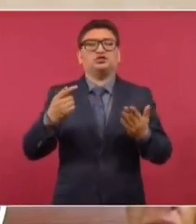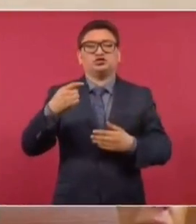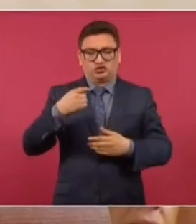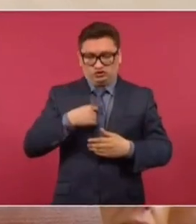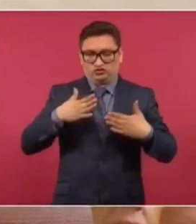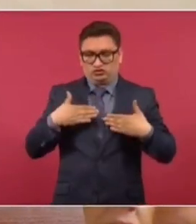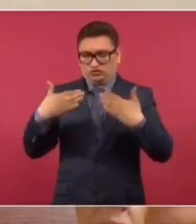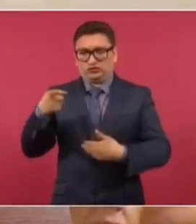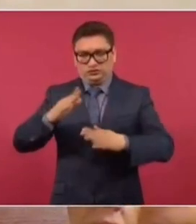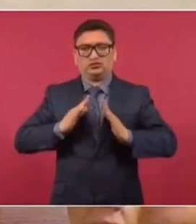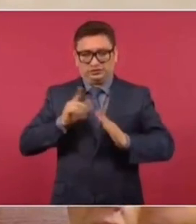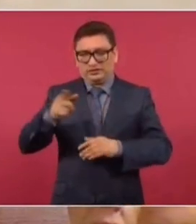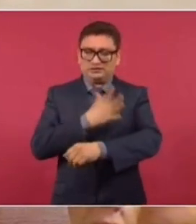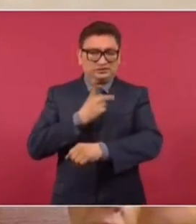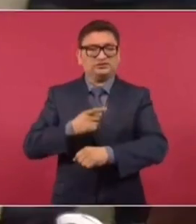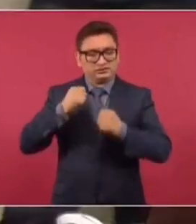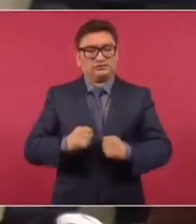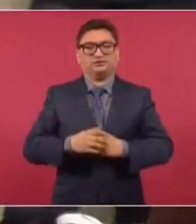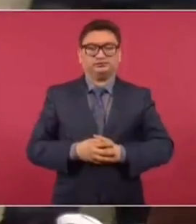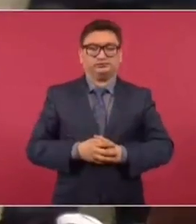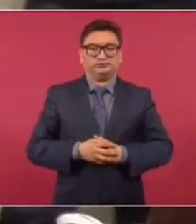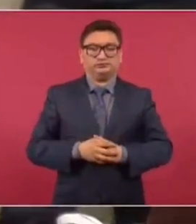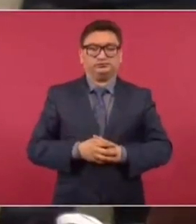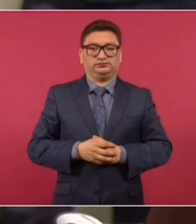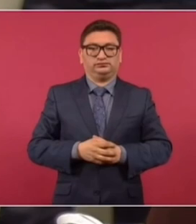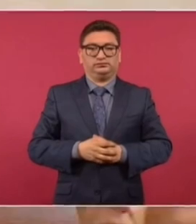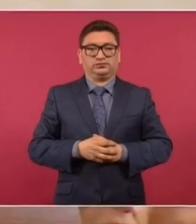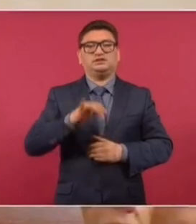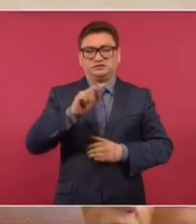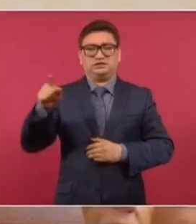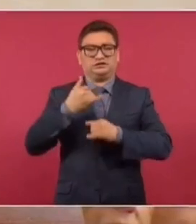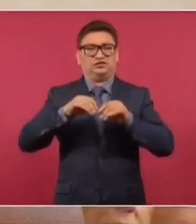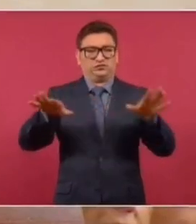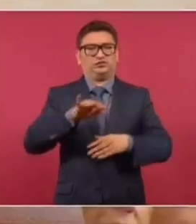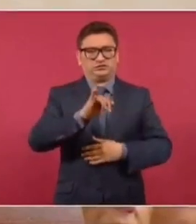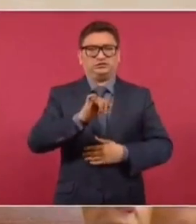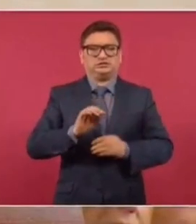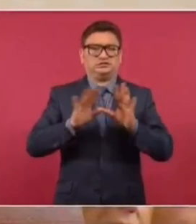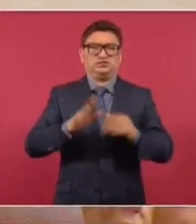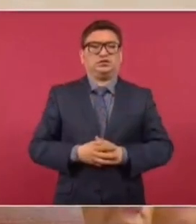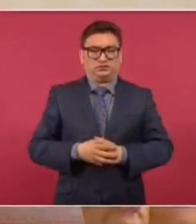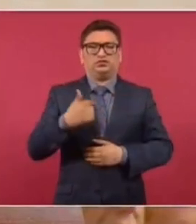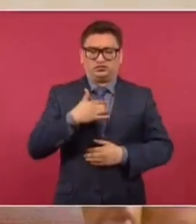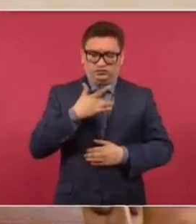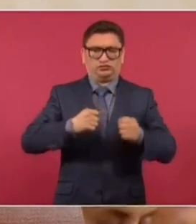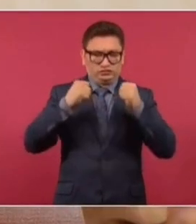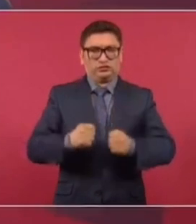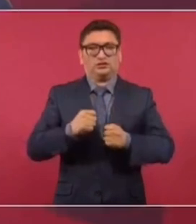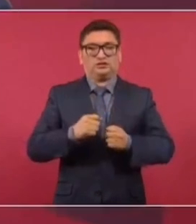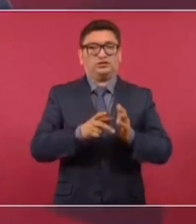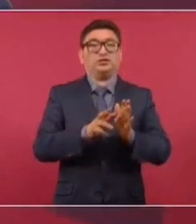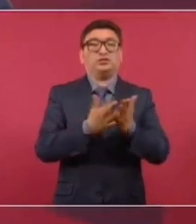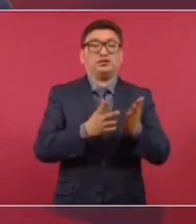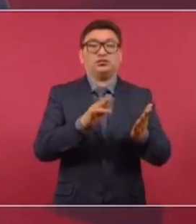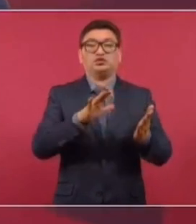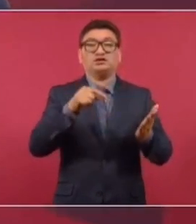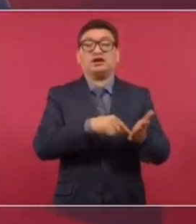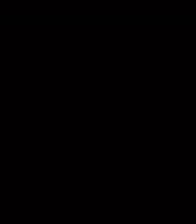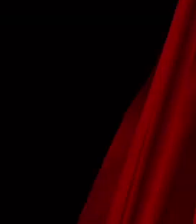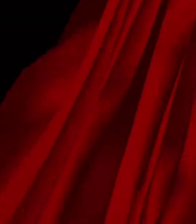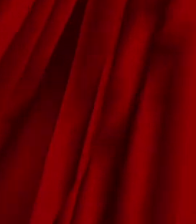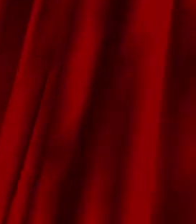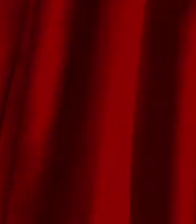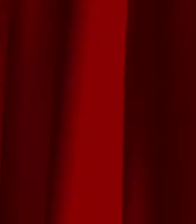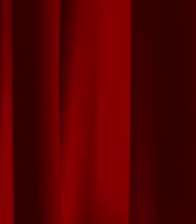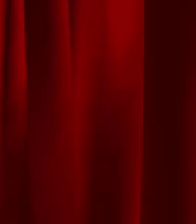me inclino por la honestidad de la Secretaría de la Defensa. ¿Que la que informó, pues, finalmente? Sí, que es la que informó. Y sostengo que el proceso miente.